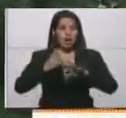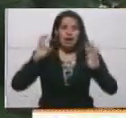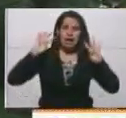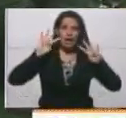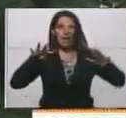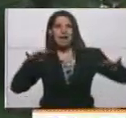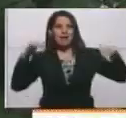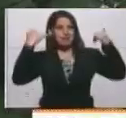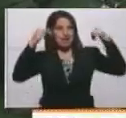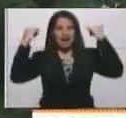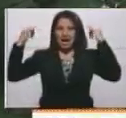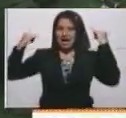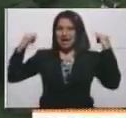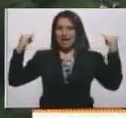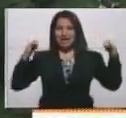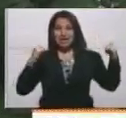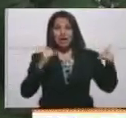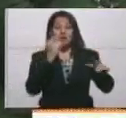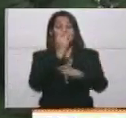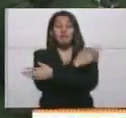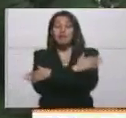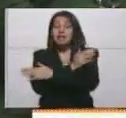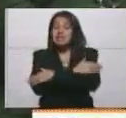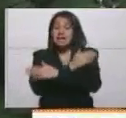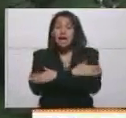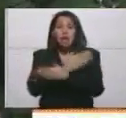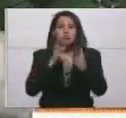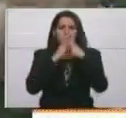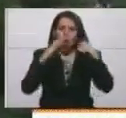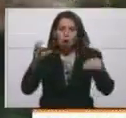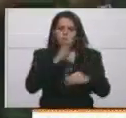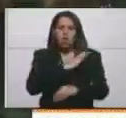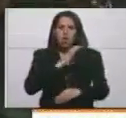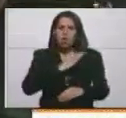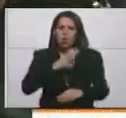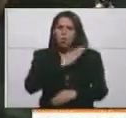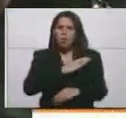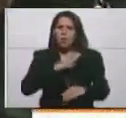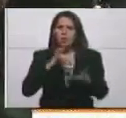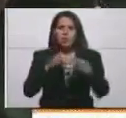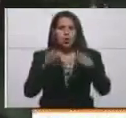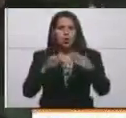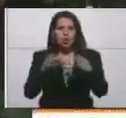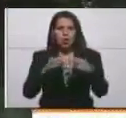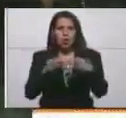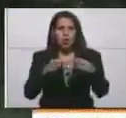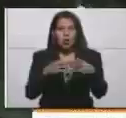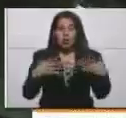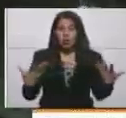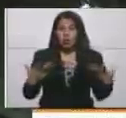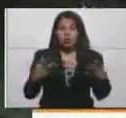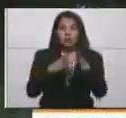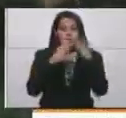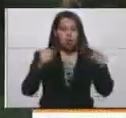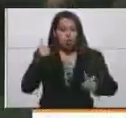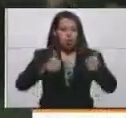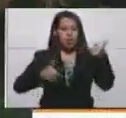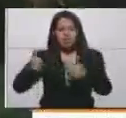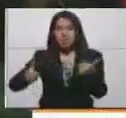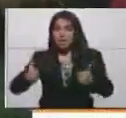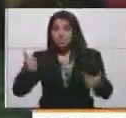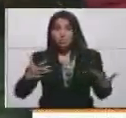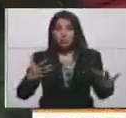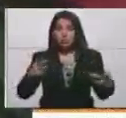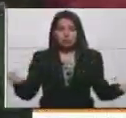¿no? Quiero felicitar a todos los comandos de campaña, a todos los candidatos y candidatas, por la